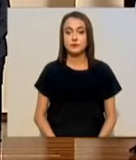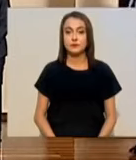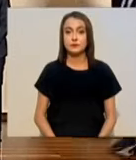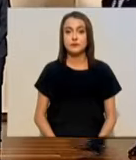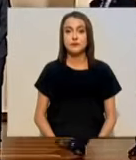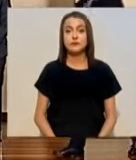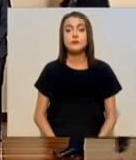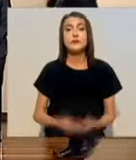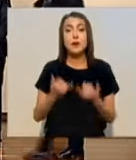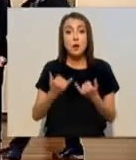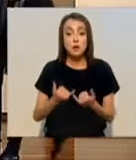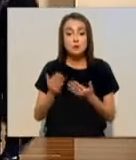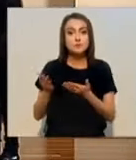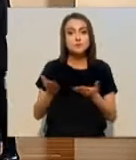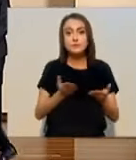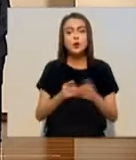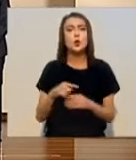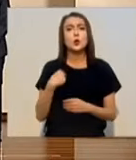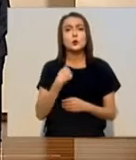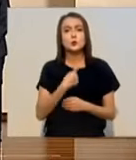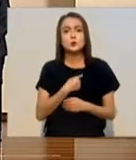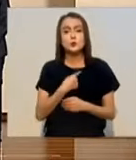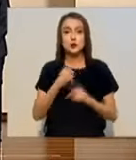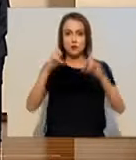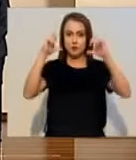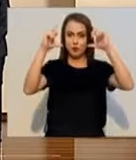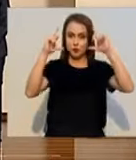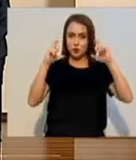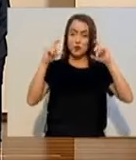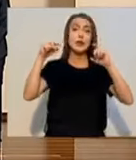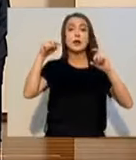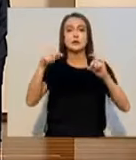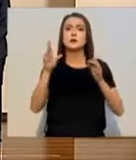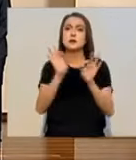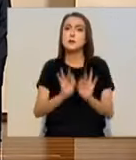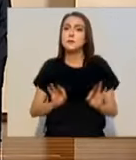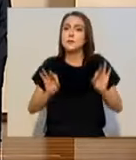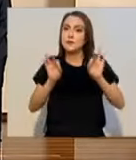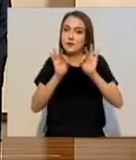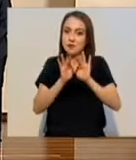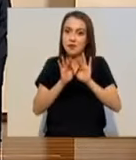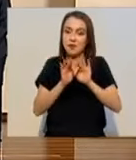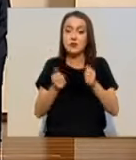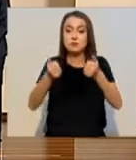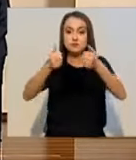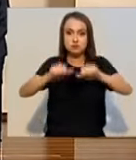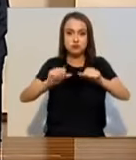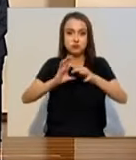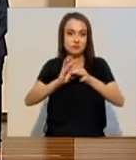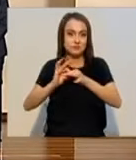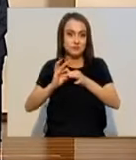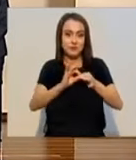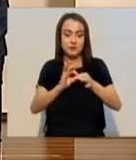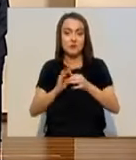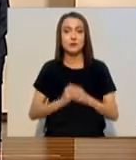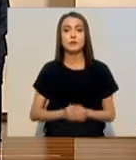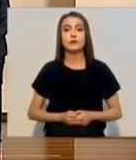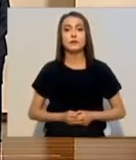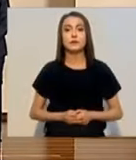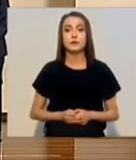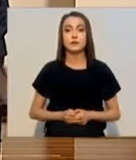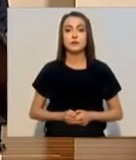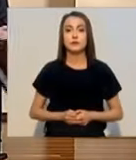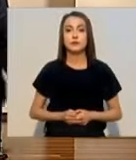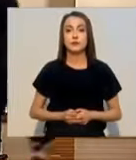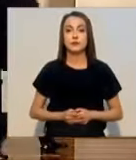A continuación, vamos a tomar la fotografía de este importante convenio, no sin antes